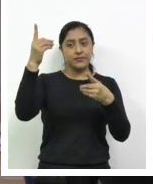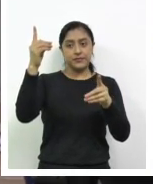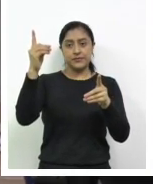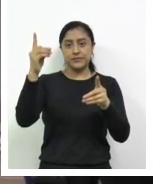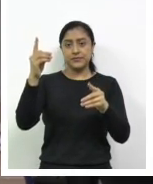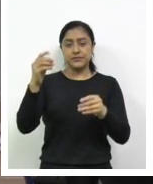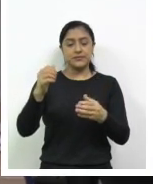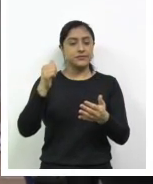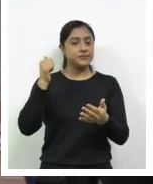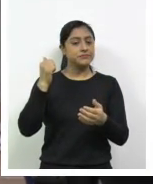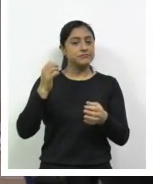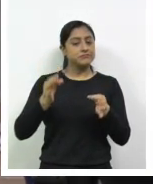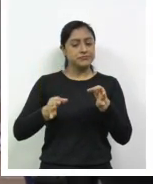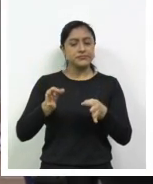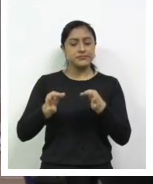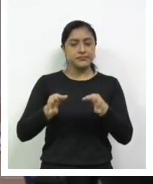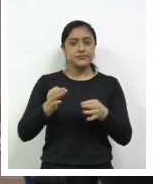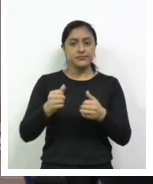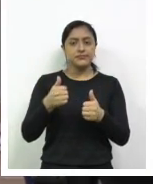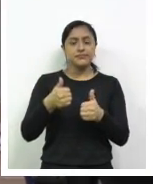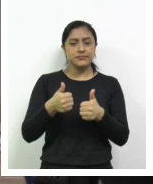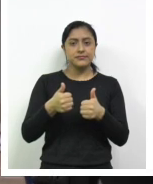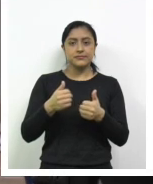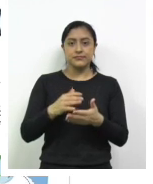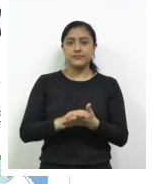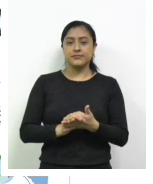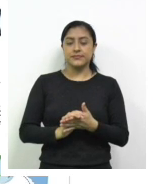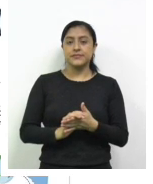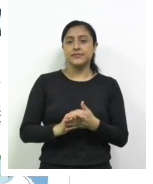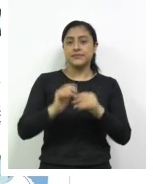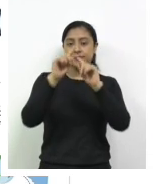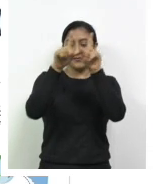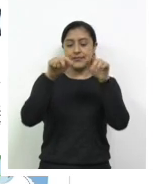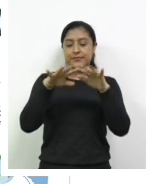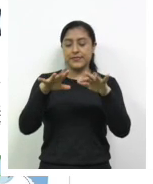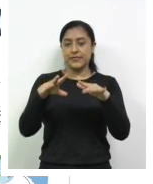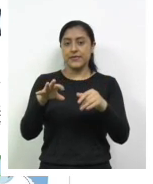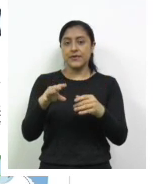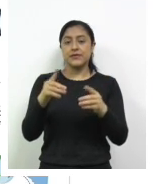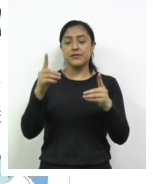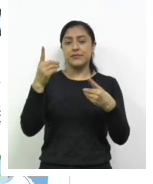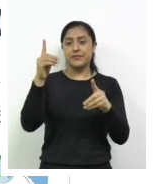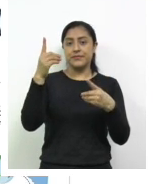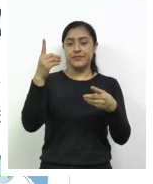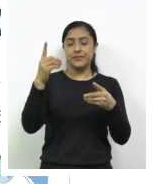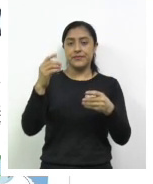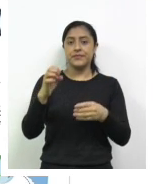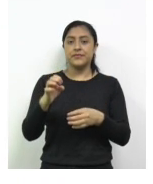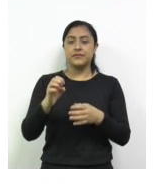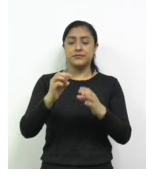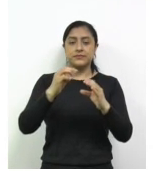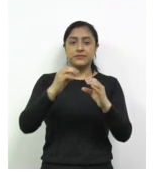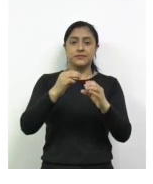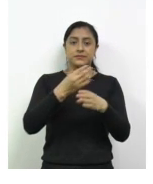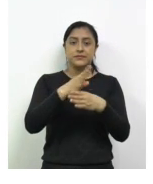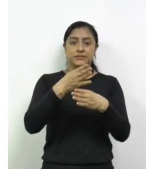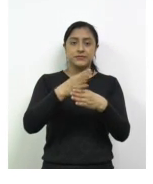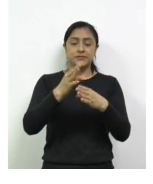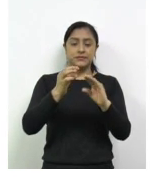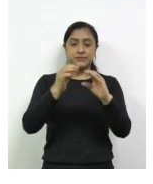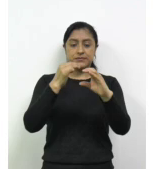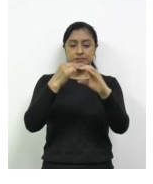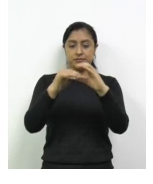documentos físicos tienen la misma validez legal al ser requerido por esta vía la digital el documento es enviado a un correo